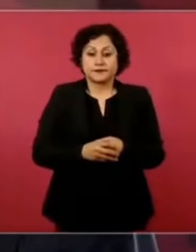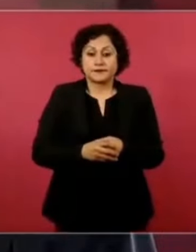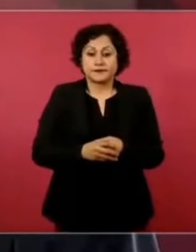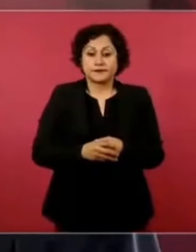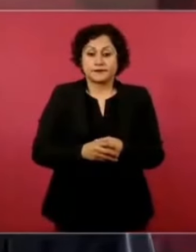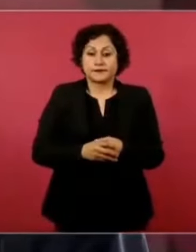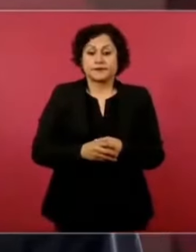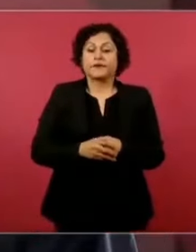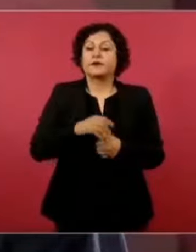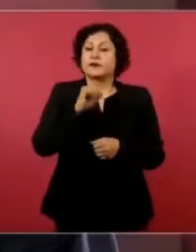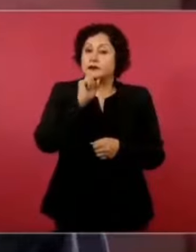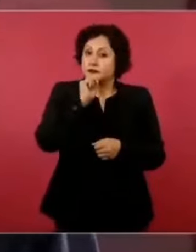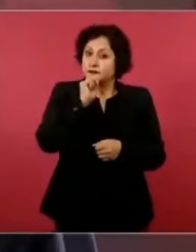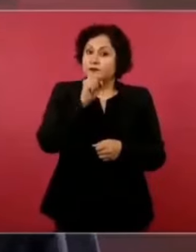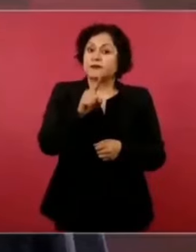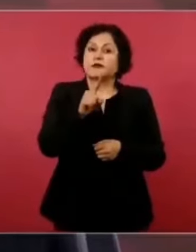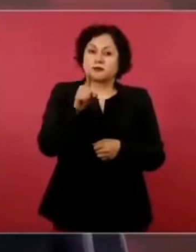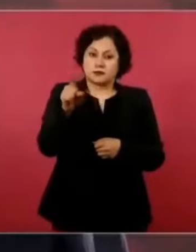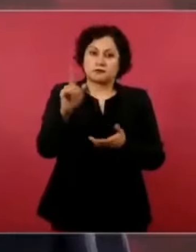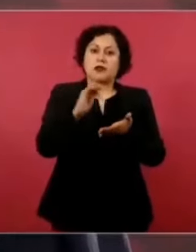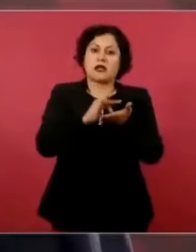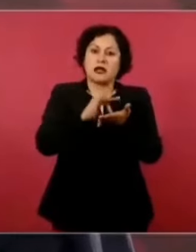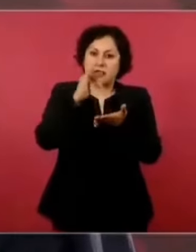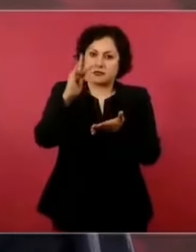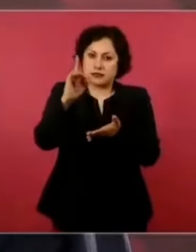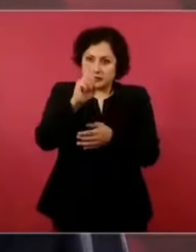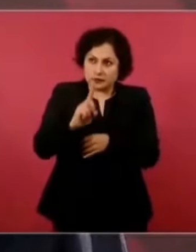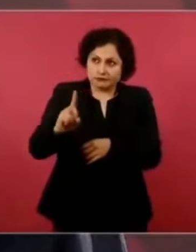y agradecerle al pueblo y agradecerle al Creador.